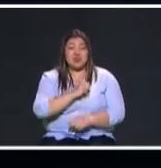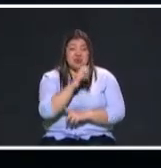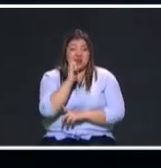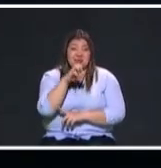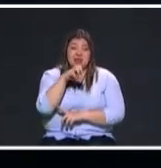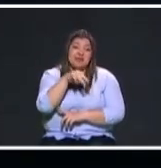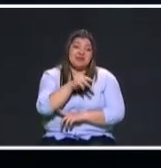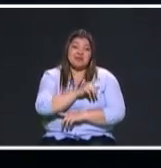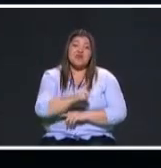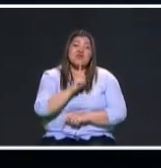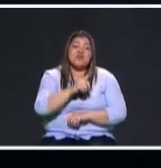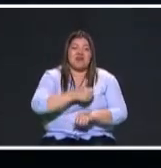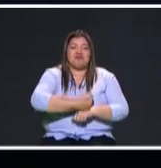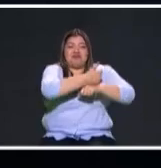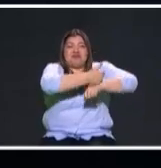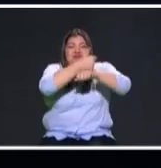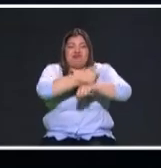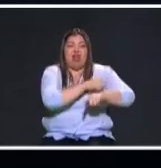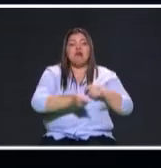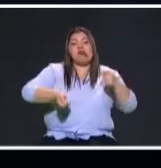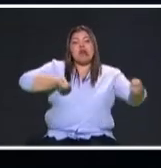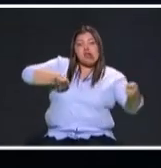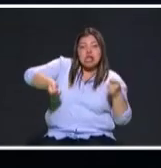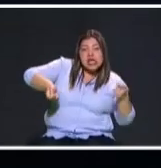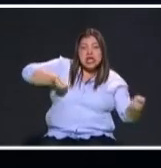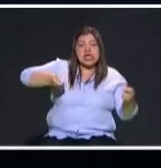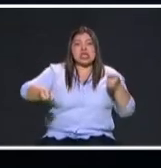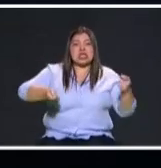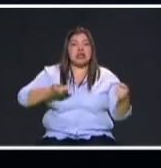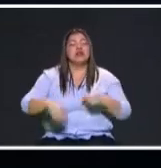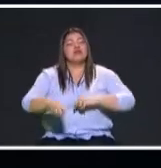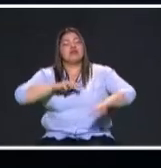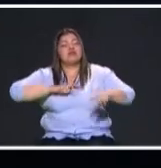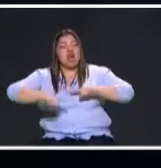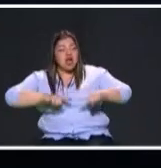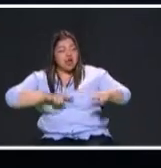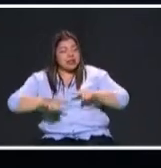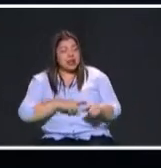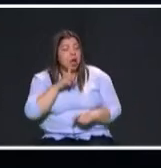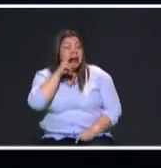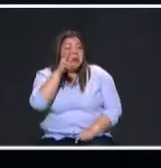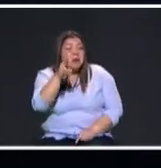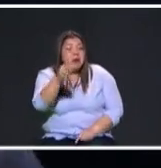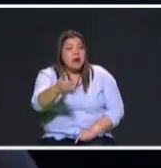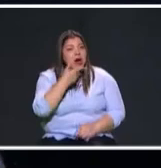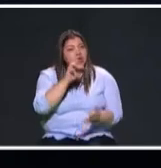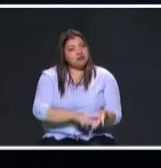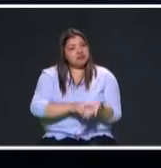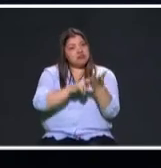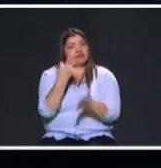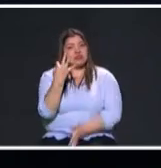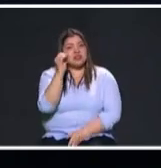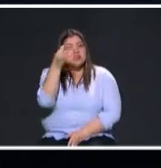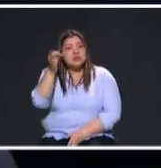y no puede seguir siendo el 50 por ciento como están haciendo actualmente la administración como han hecho otras administraciones sino recuperarnos al 30 por ciento y tampoco